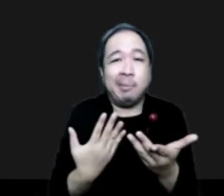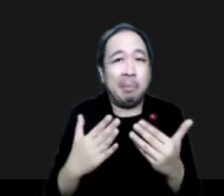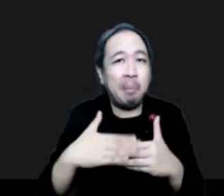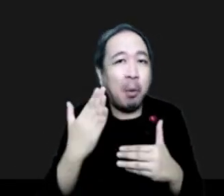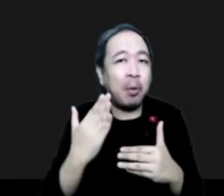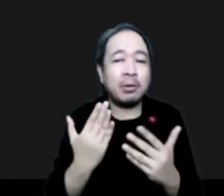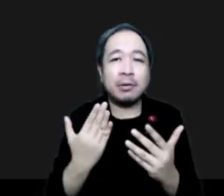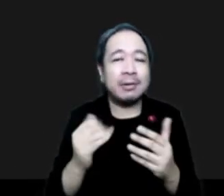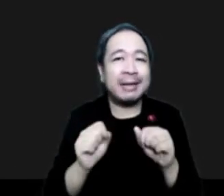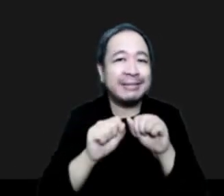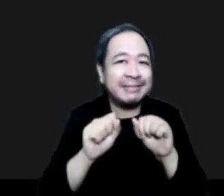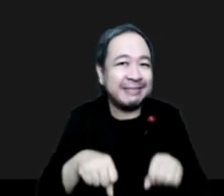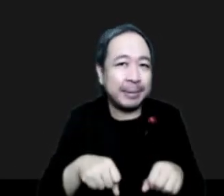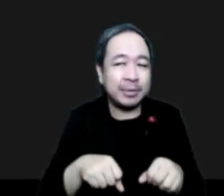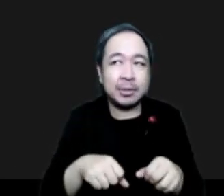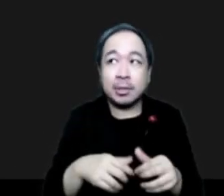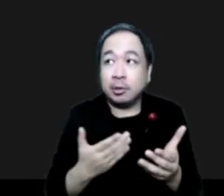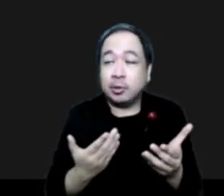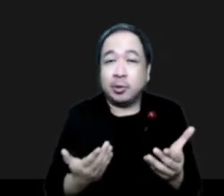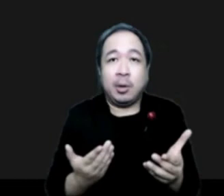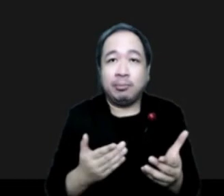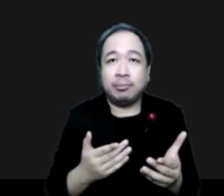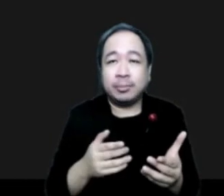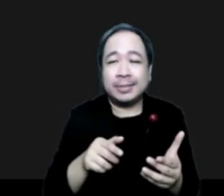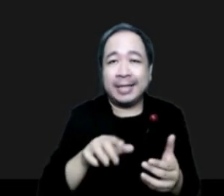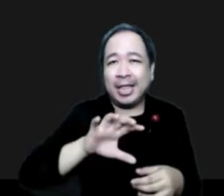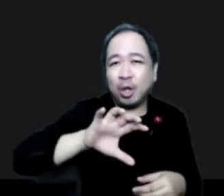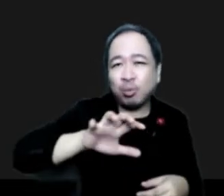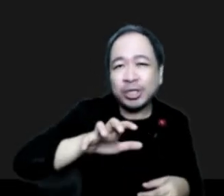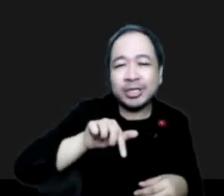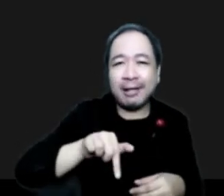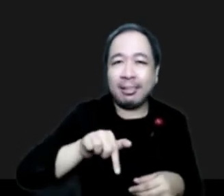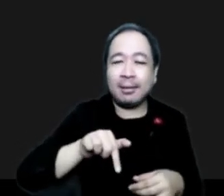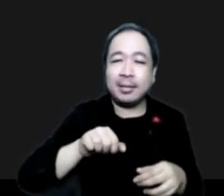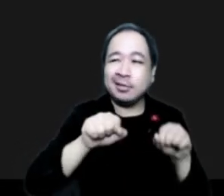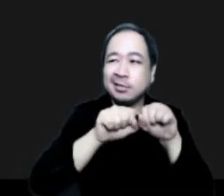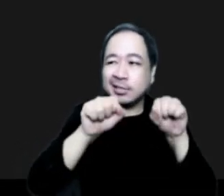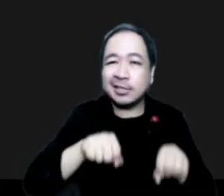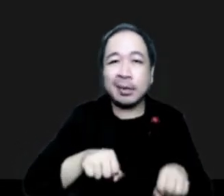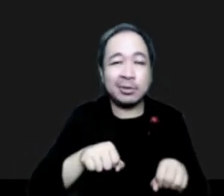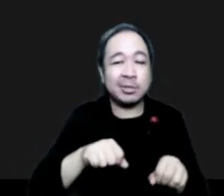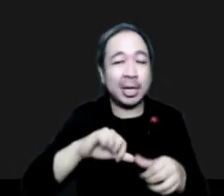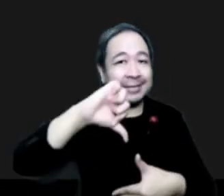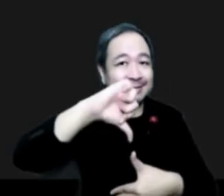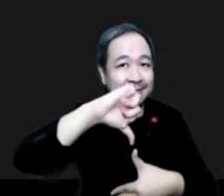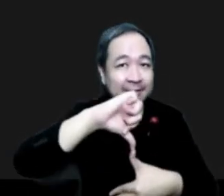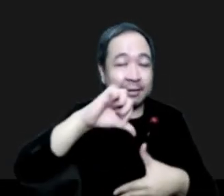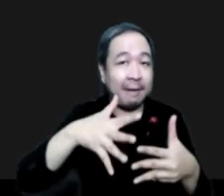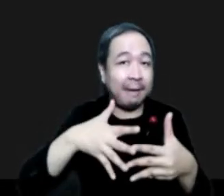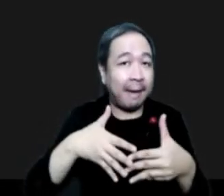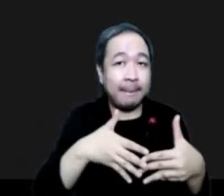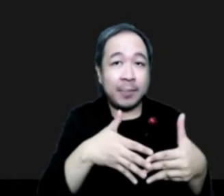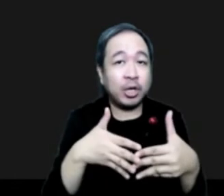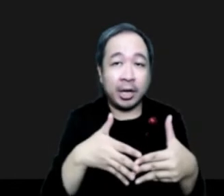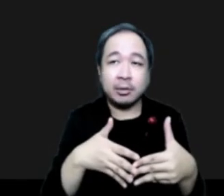descargas o este sistema centroamericano ha contribuido a fortalecer la imagen y a fortalecer a los servicios meteorológicos en